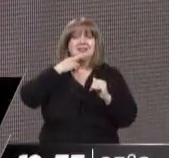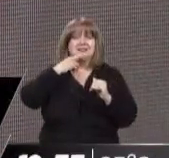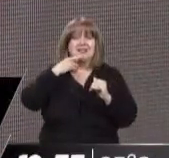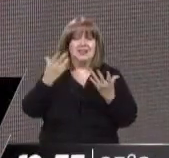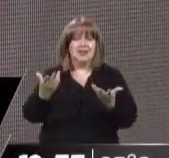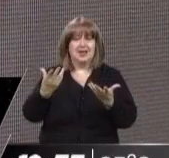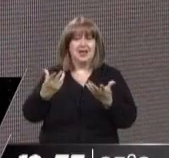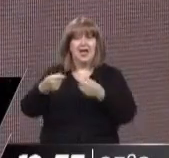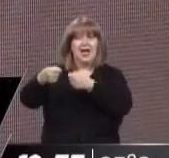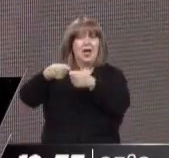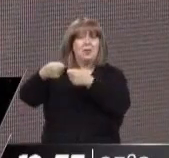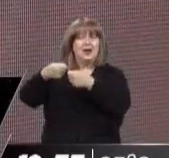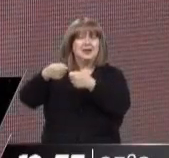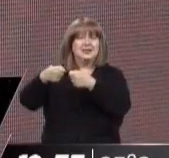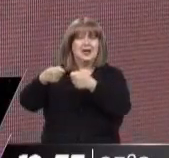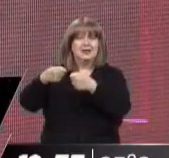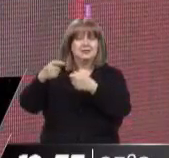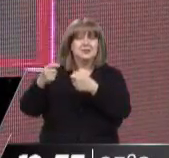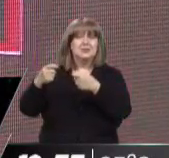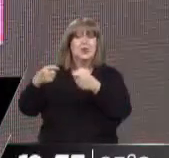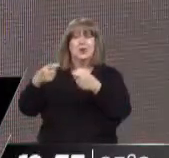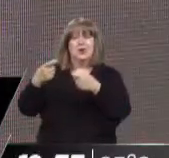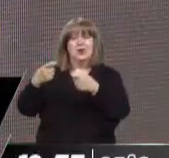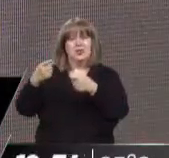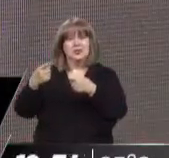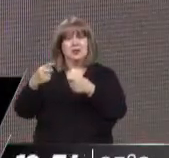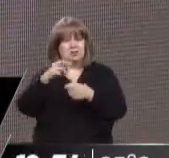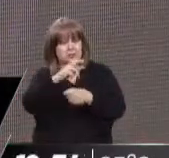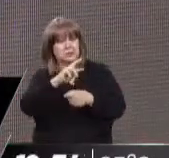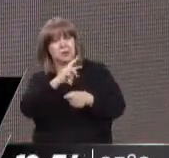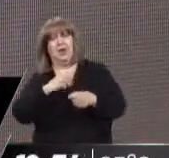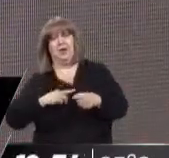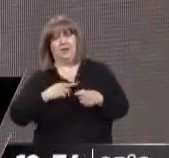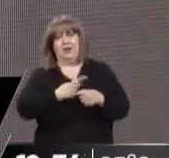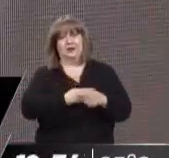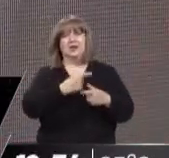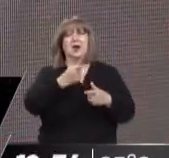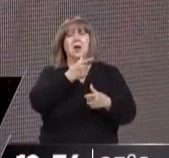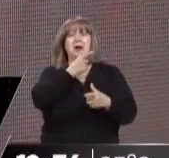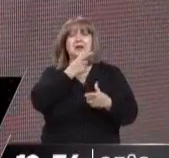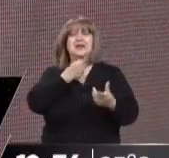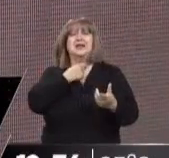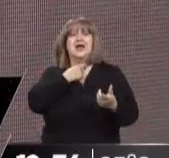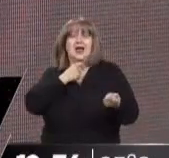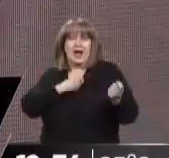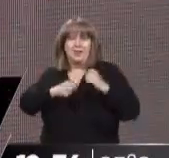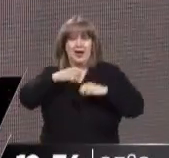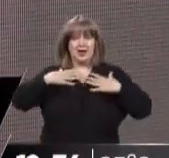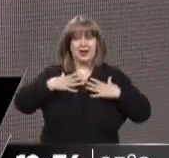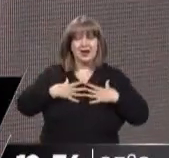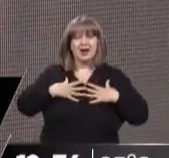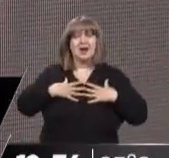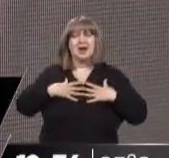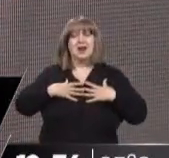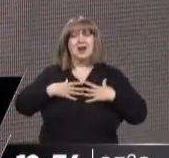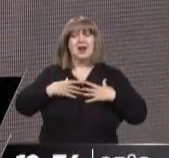la empresa lo desafió cuando se enteró de que estaba pidiendo una especie de cambio de género Mejor dicho que estaba